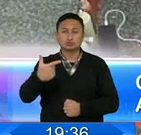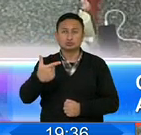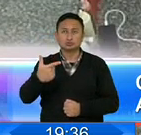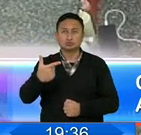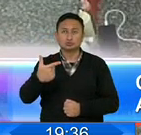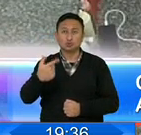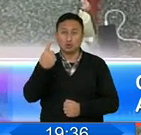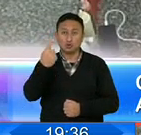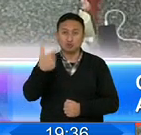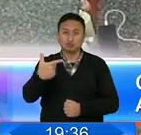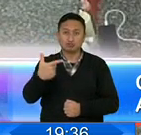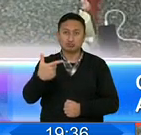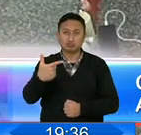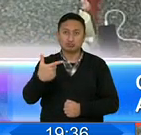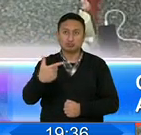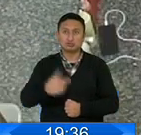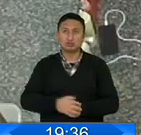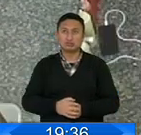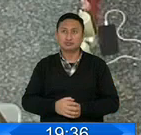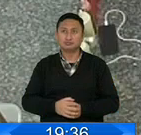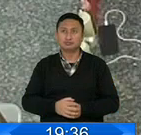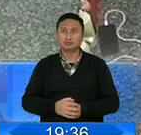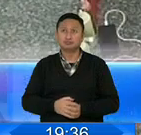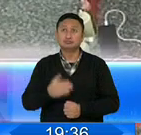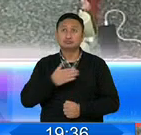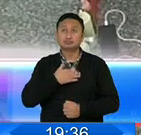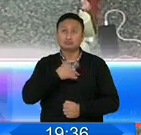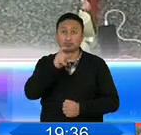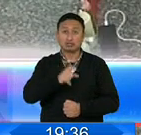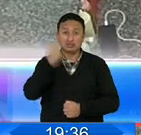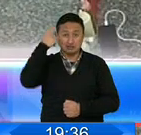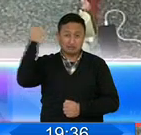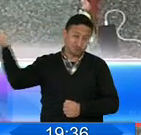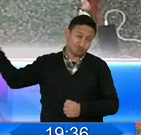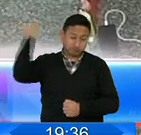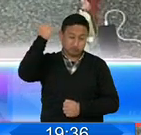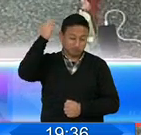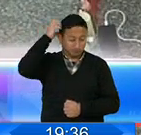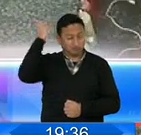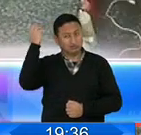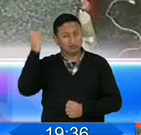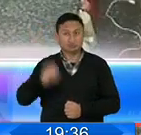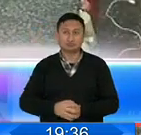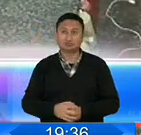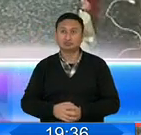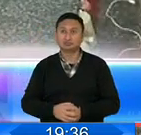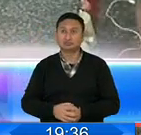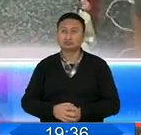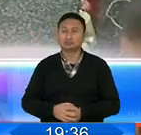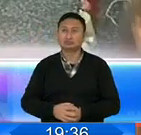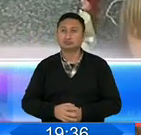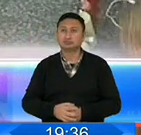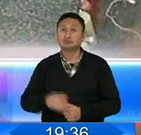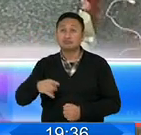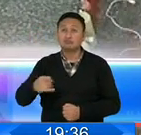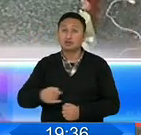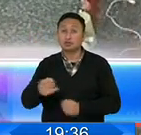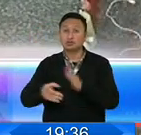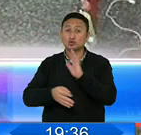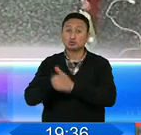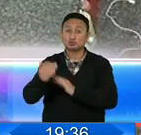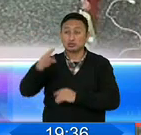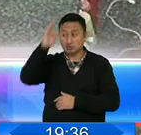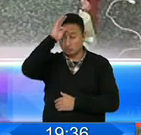sola arma nada más, pero minibuse, algo así. A uno de mis muchachos le golpearon en la cabeza, le partieron la cabeza. Tuve que hacerle coger punto. Sí, hice la